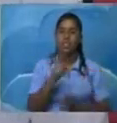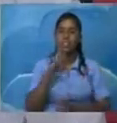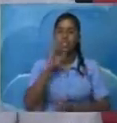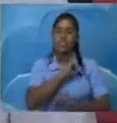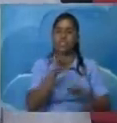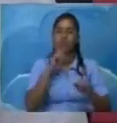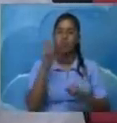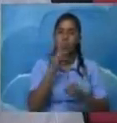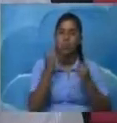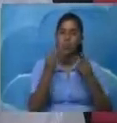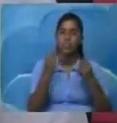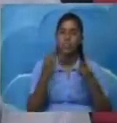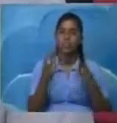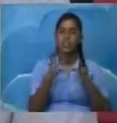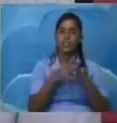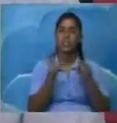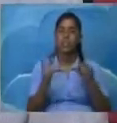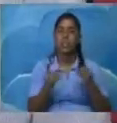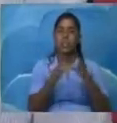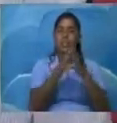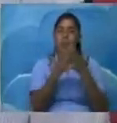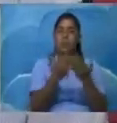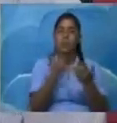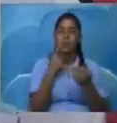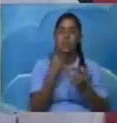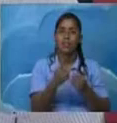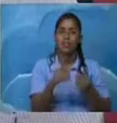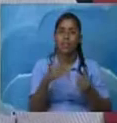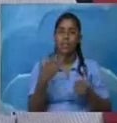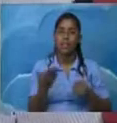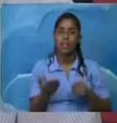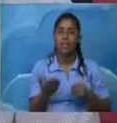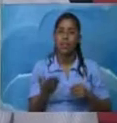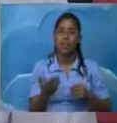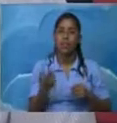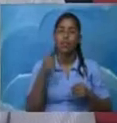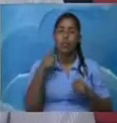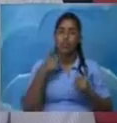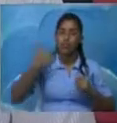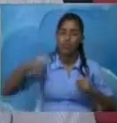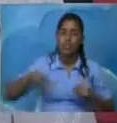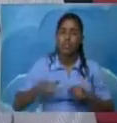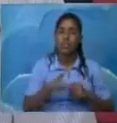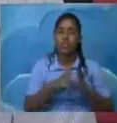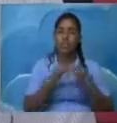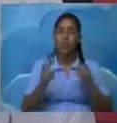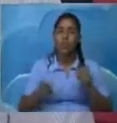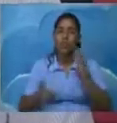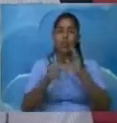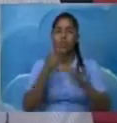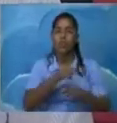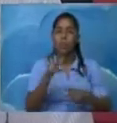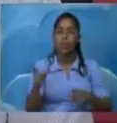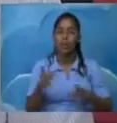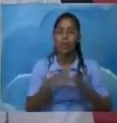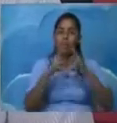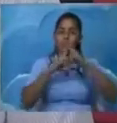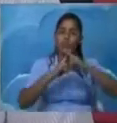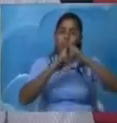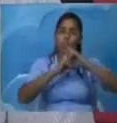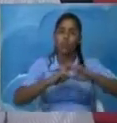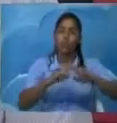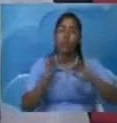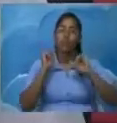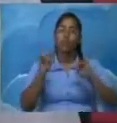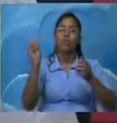usó bastante. Y la Biblia dice que uno tiene que preferir a los demás en cuanto a honra. Una vez,